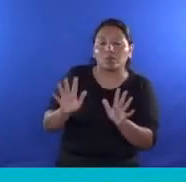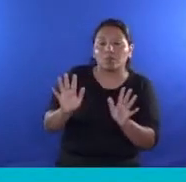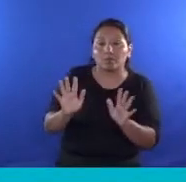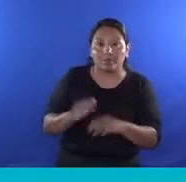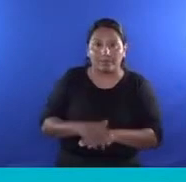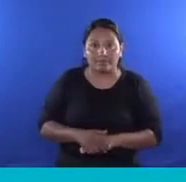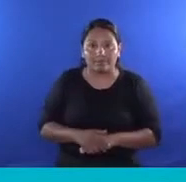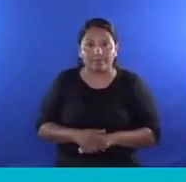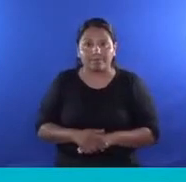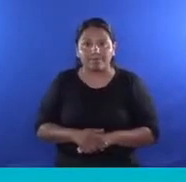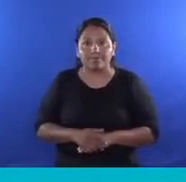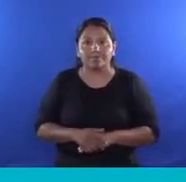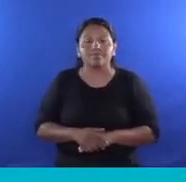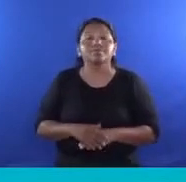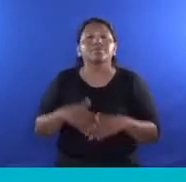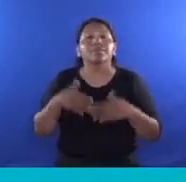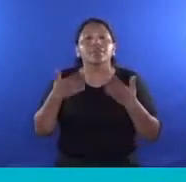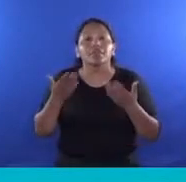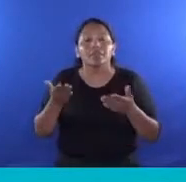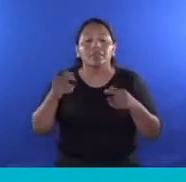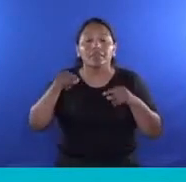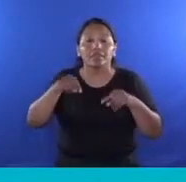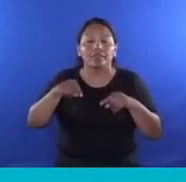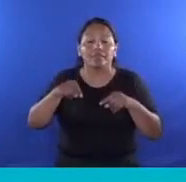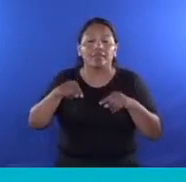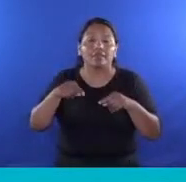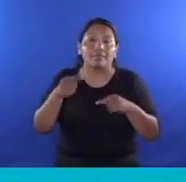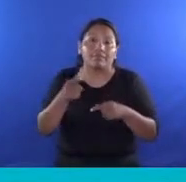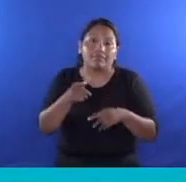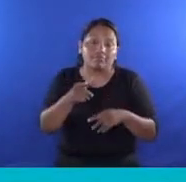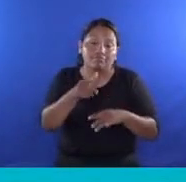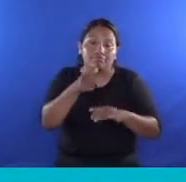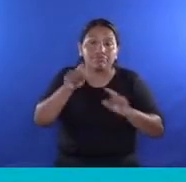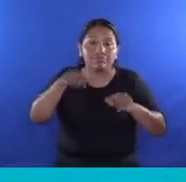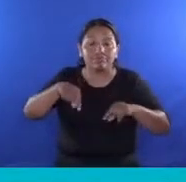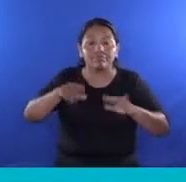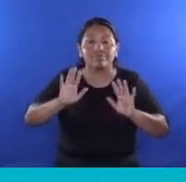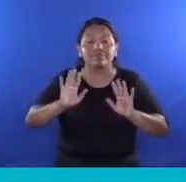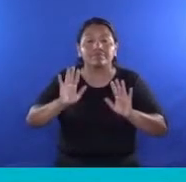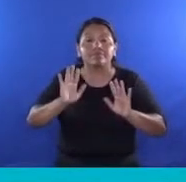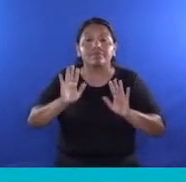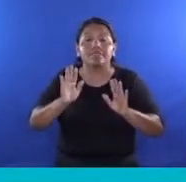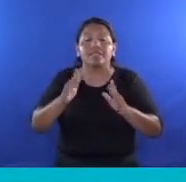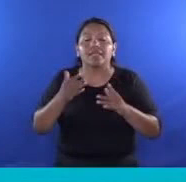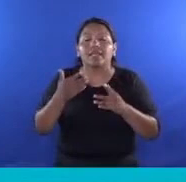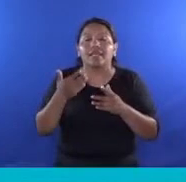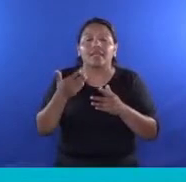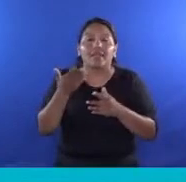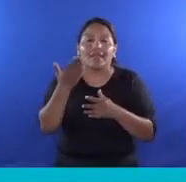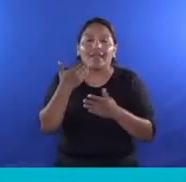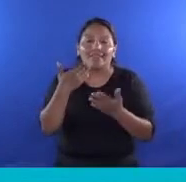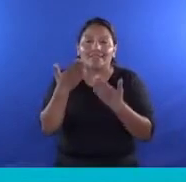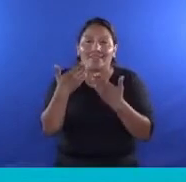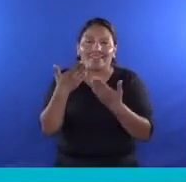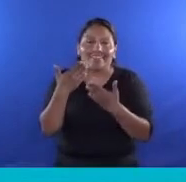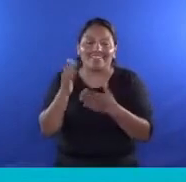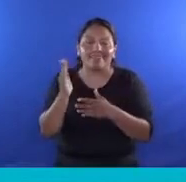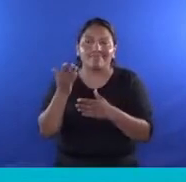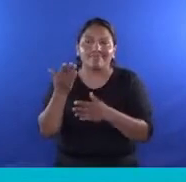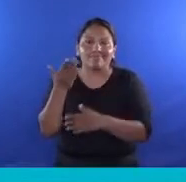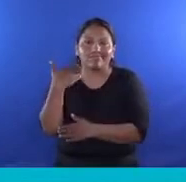más, creo que en este caso se planteaba en el discurso anterior